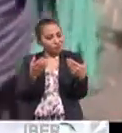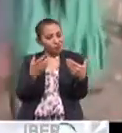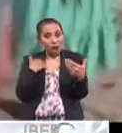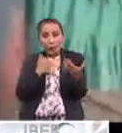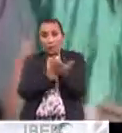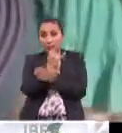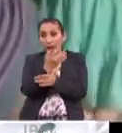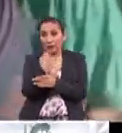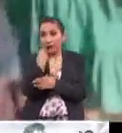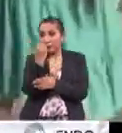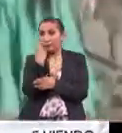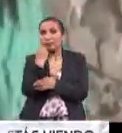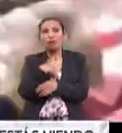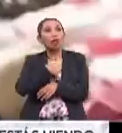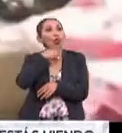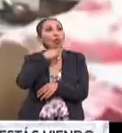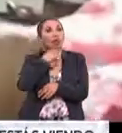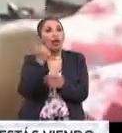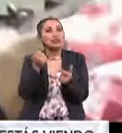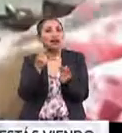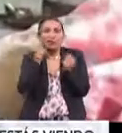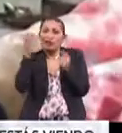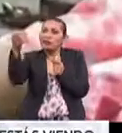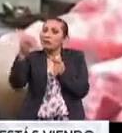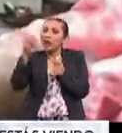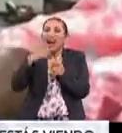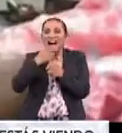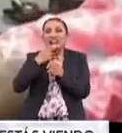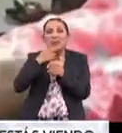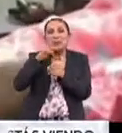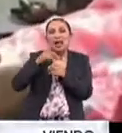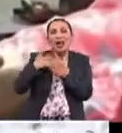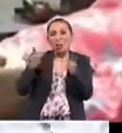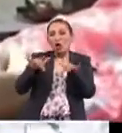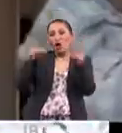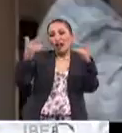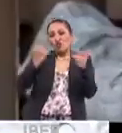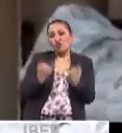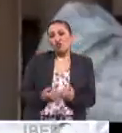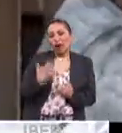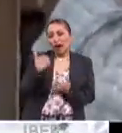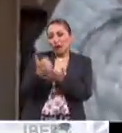porque consumimos de manera muy arbitraria, sin leer las etiquetas,